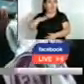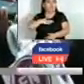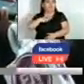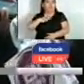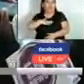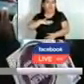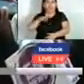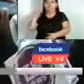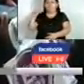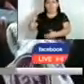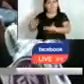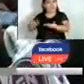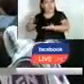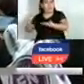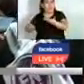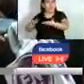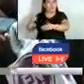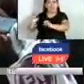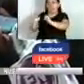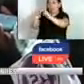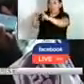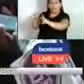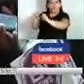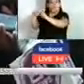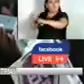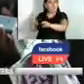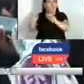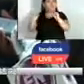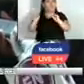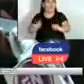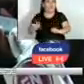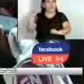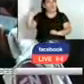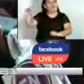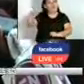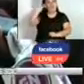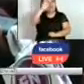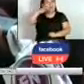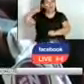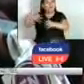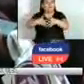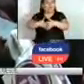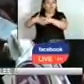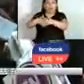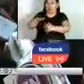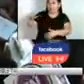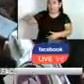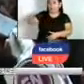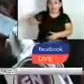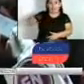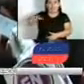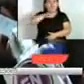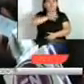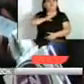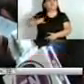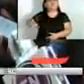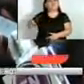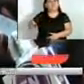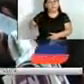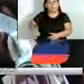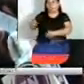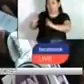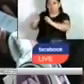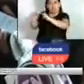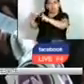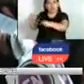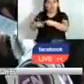donde convergen todas las oportunidades que se puedan dar allá en Estados Unidos. En un corredor salvadoreño llegarán